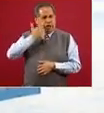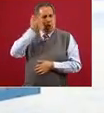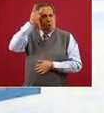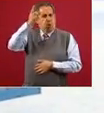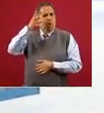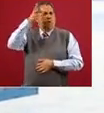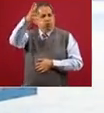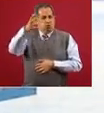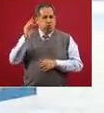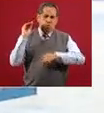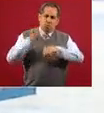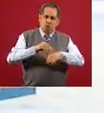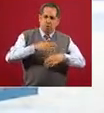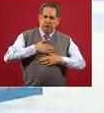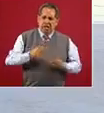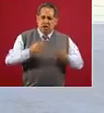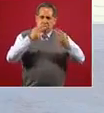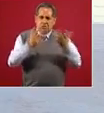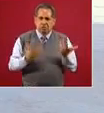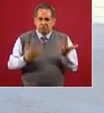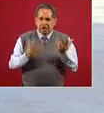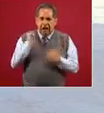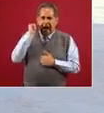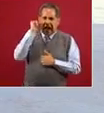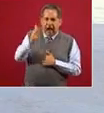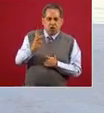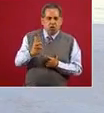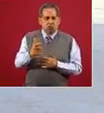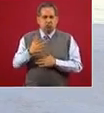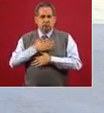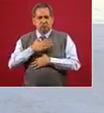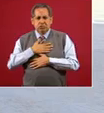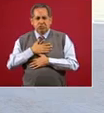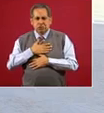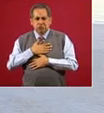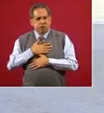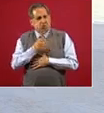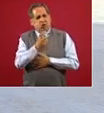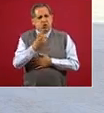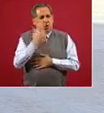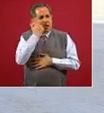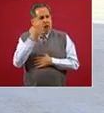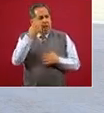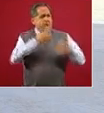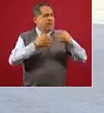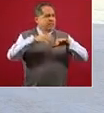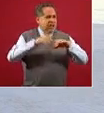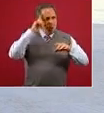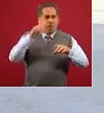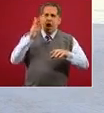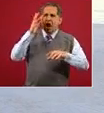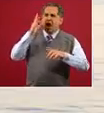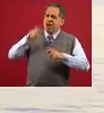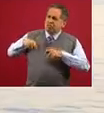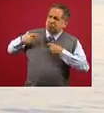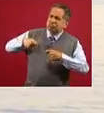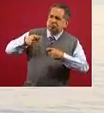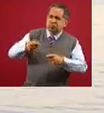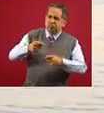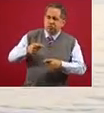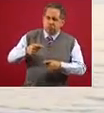gustaría dejar algo. Más bien por eso quisiera ser empresario, dejar algo, ser alguien, tener